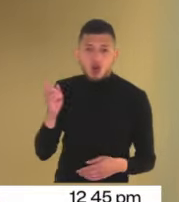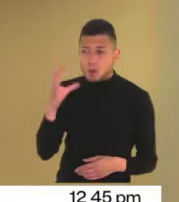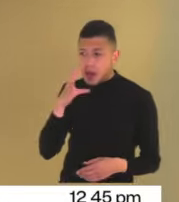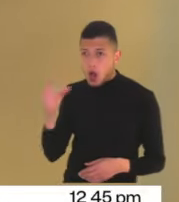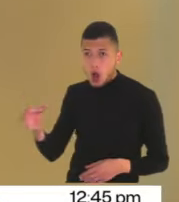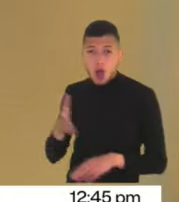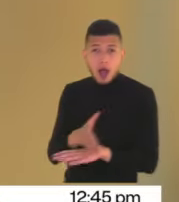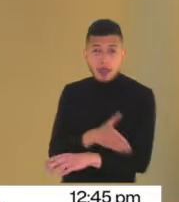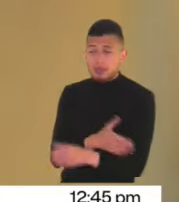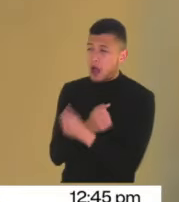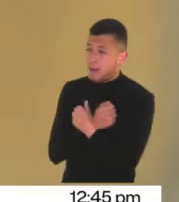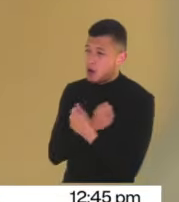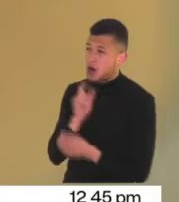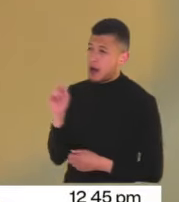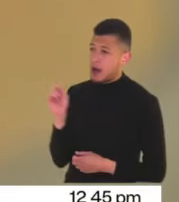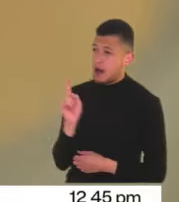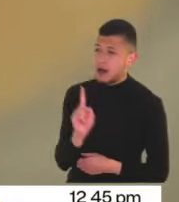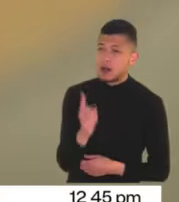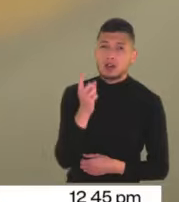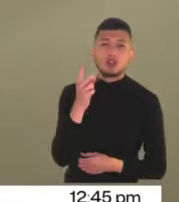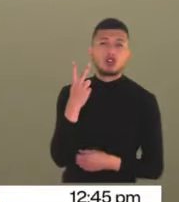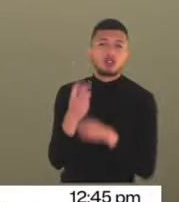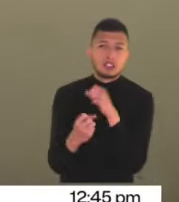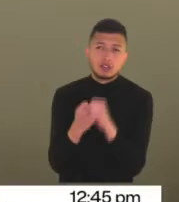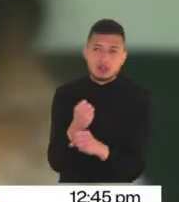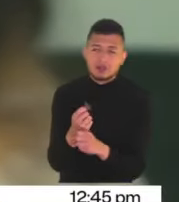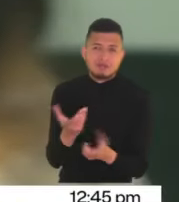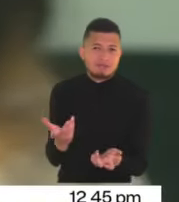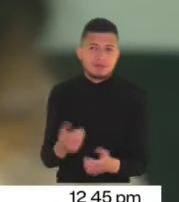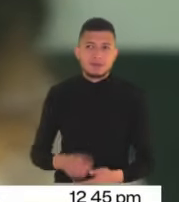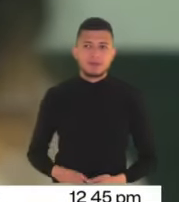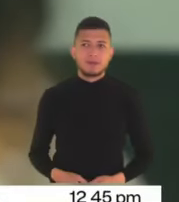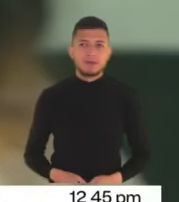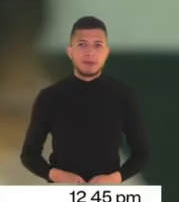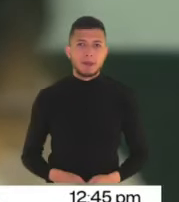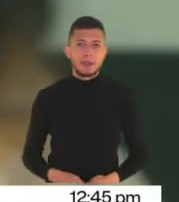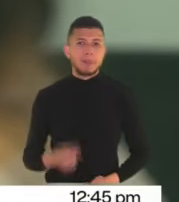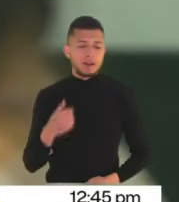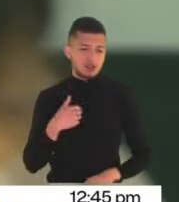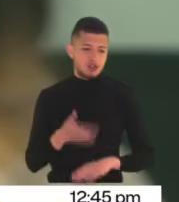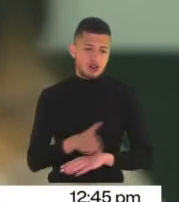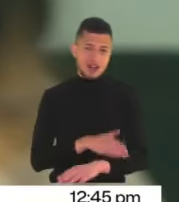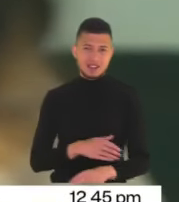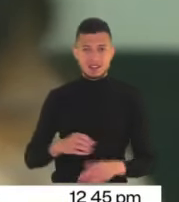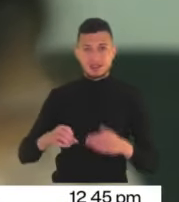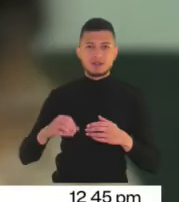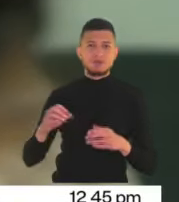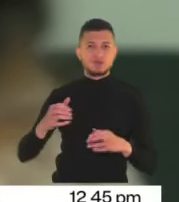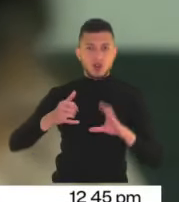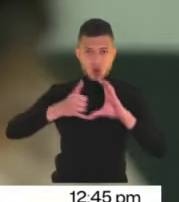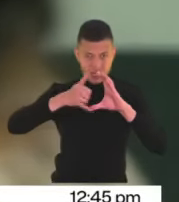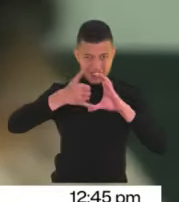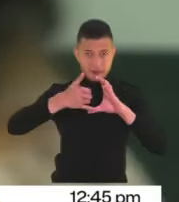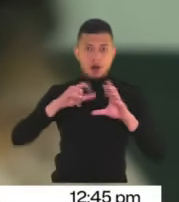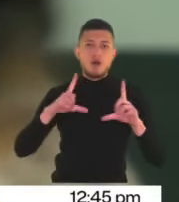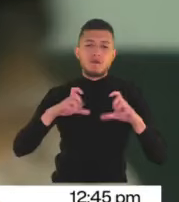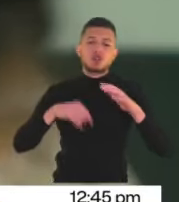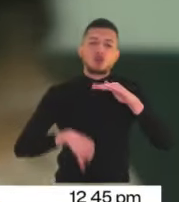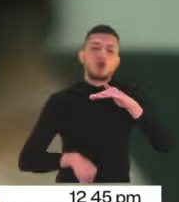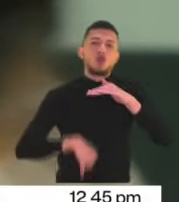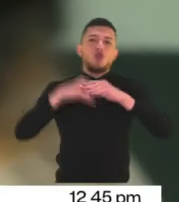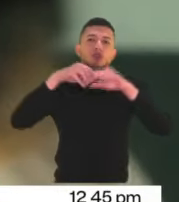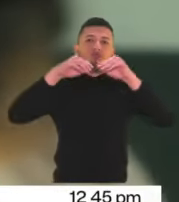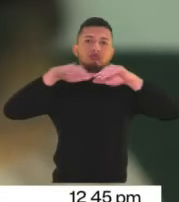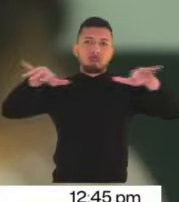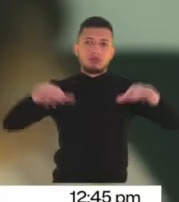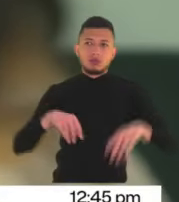hombre al que amó Durante los últimos dos años Yo subí una foto alado de WhatsApp y me empezó a discutir porque